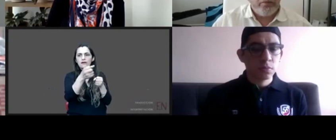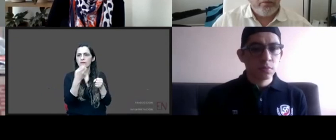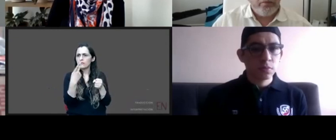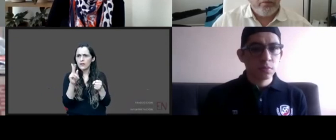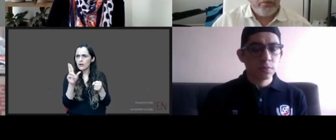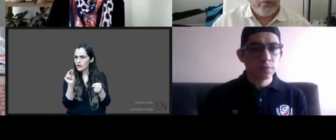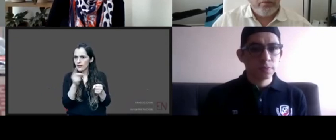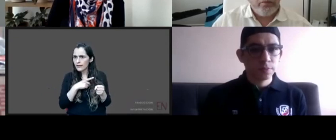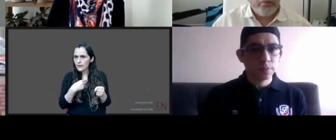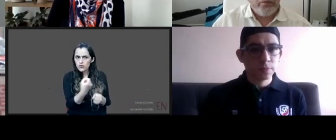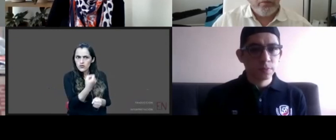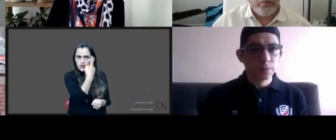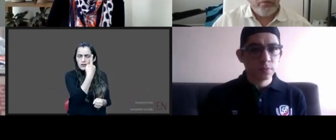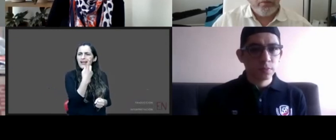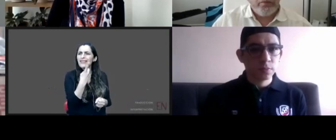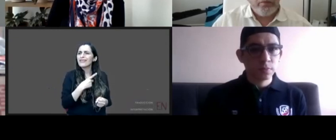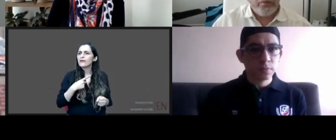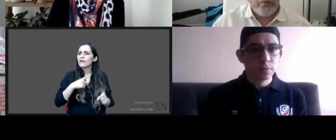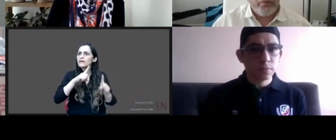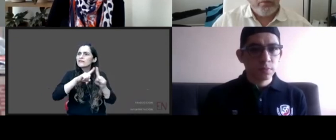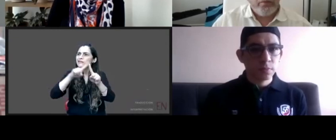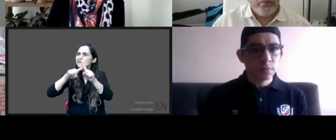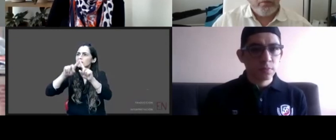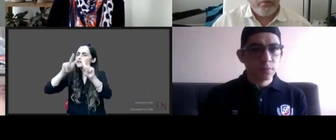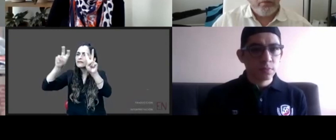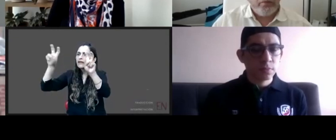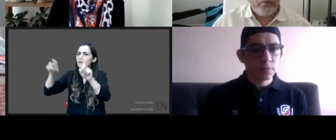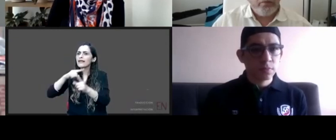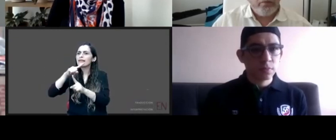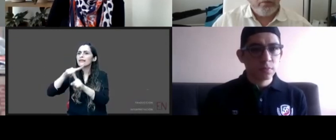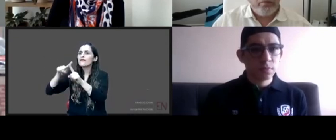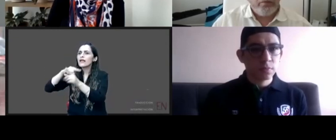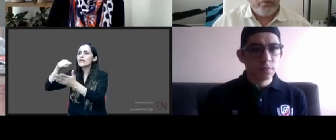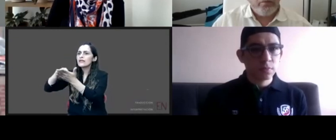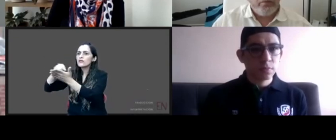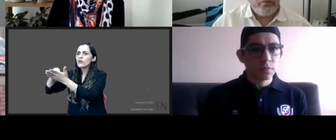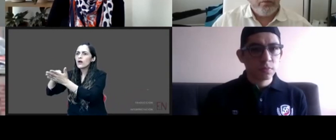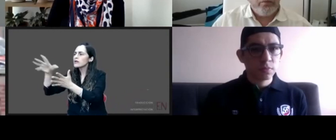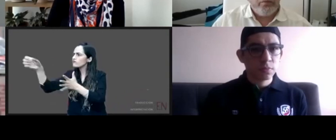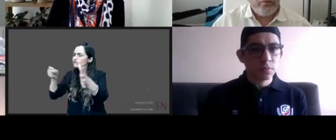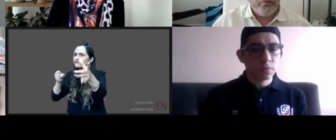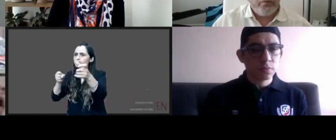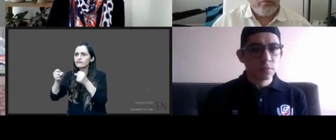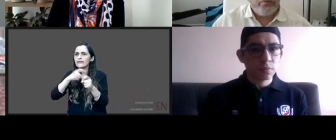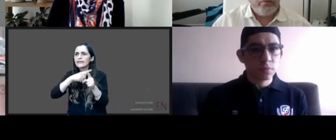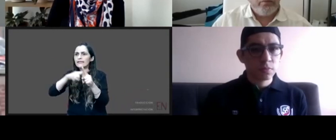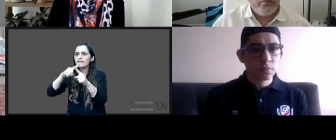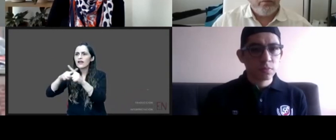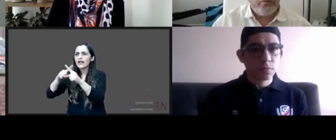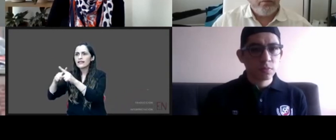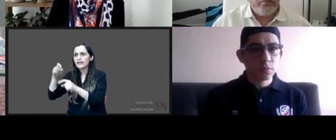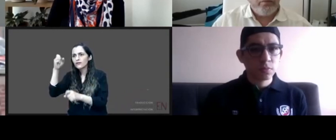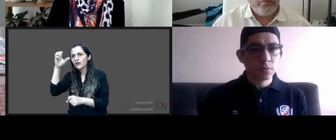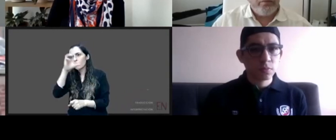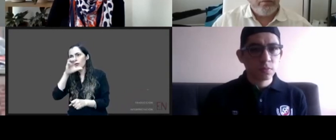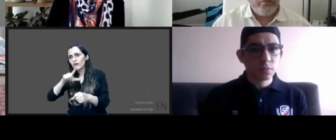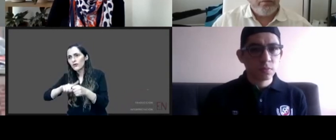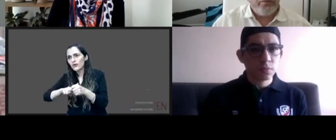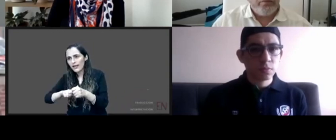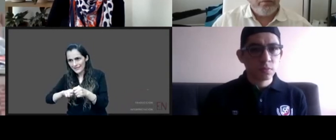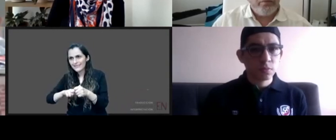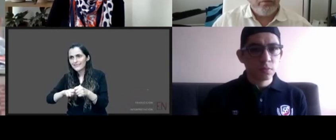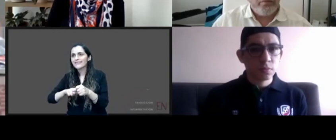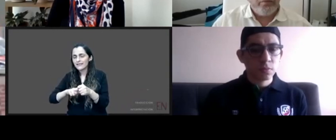cómo se construyen en las familias a veces esta cultura de hablémoslo en privado, pero en